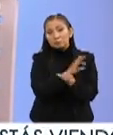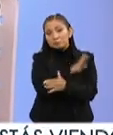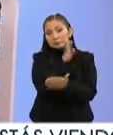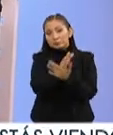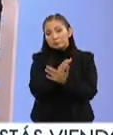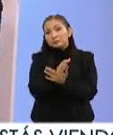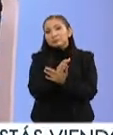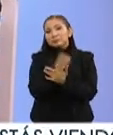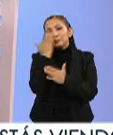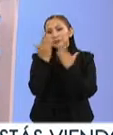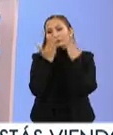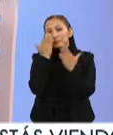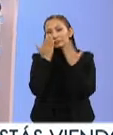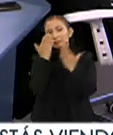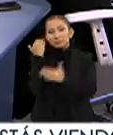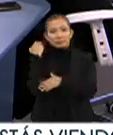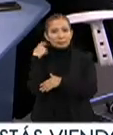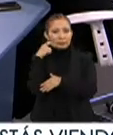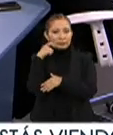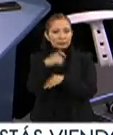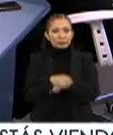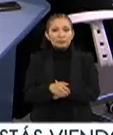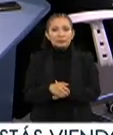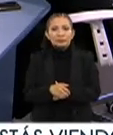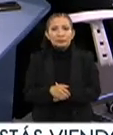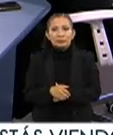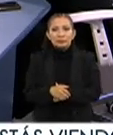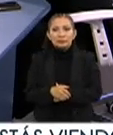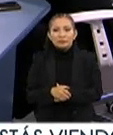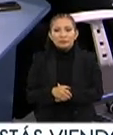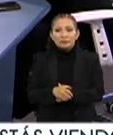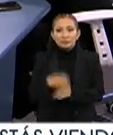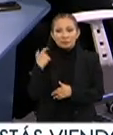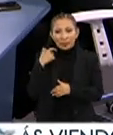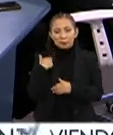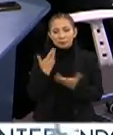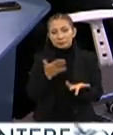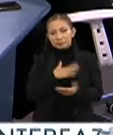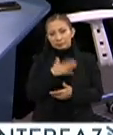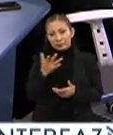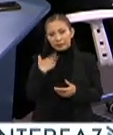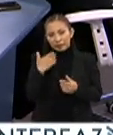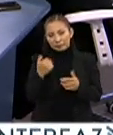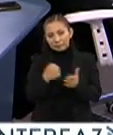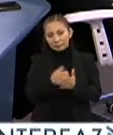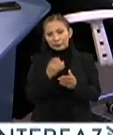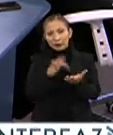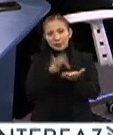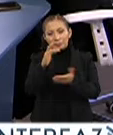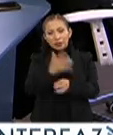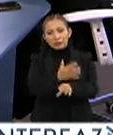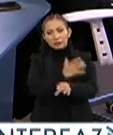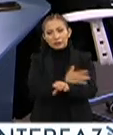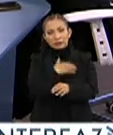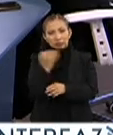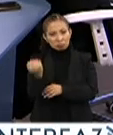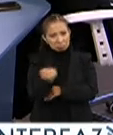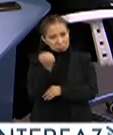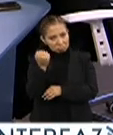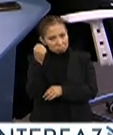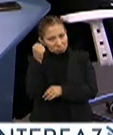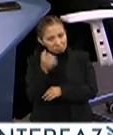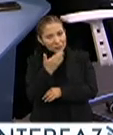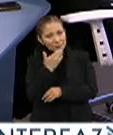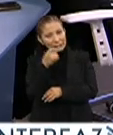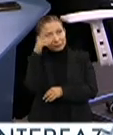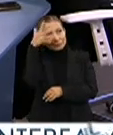posibilidad de moverse a estudiar a otro estado del país, en este caso Querétaro, y bueno, pues muy satisfactorio. Gracias por estar con nosotros, te deseamos lo